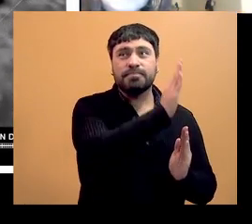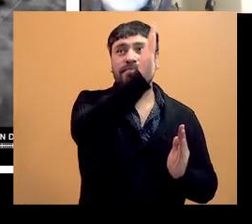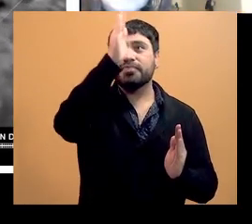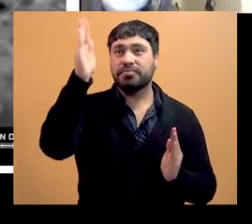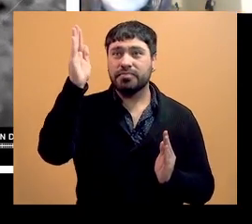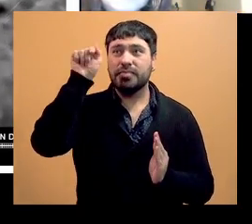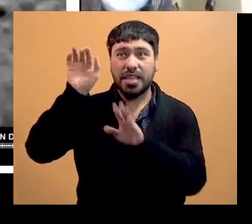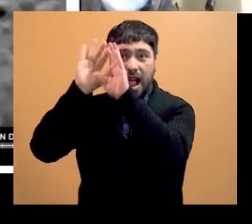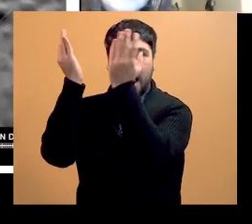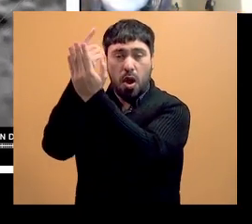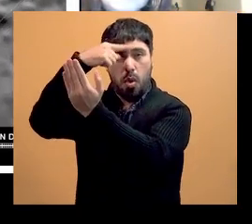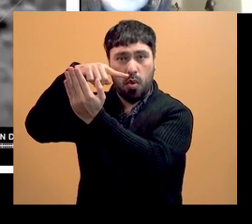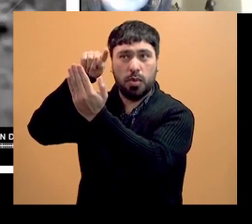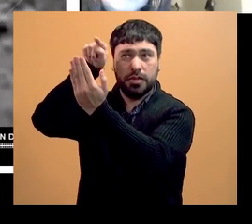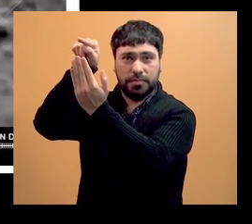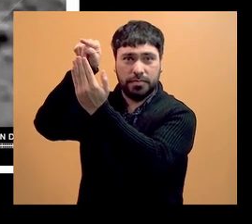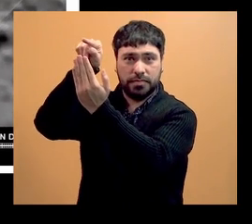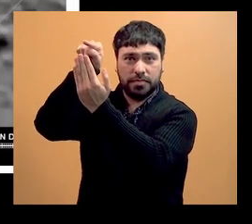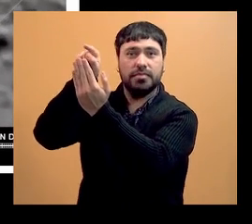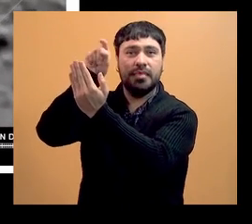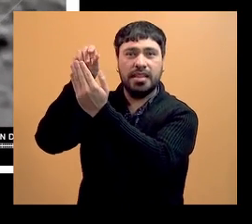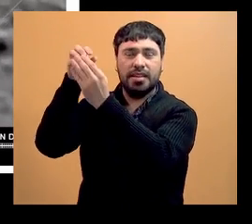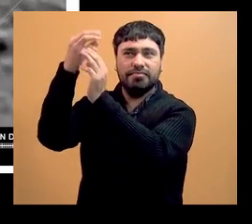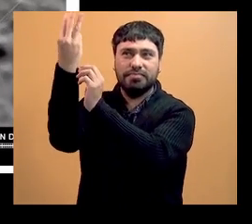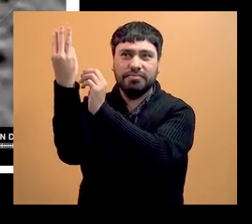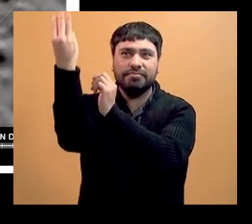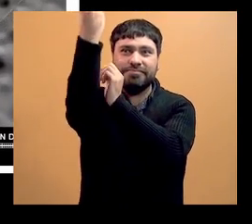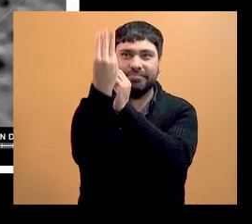12 astronautas pudieron explorar la superficie de nuestro único